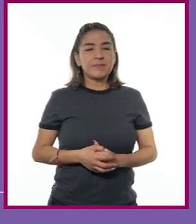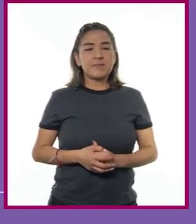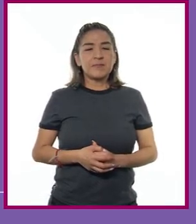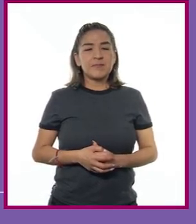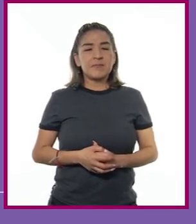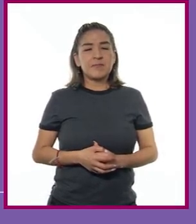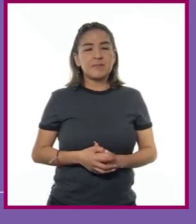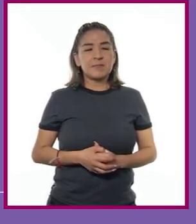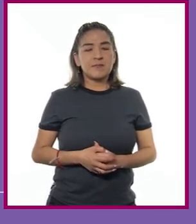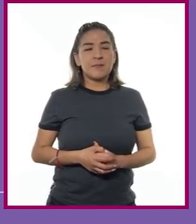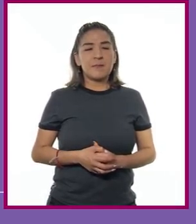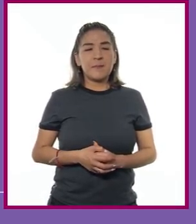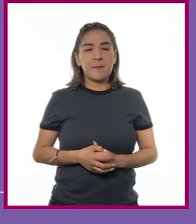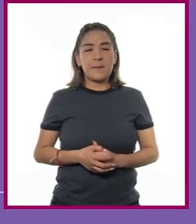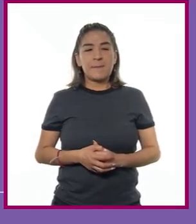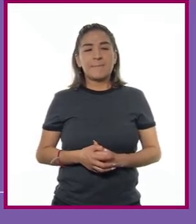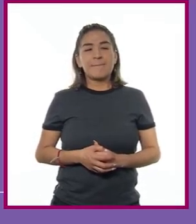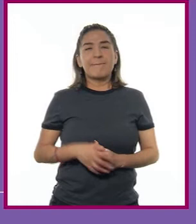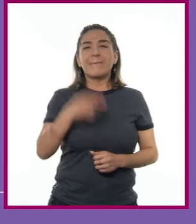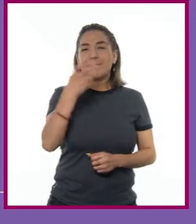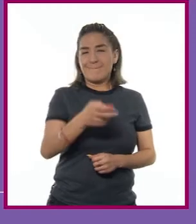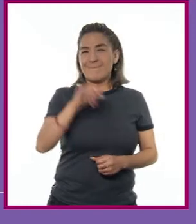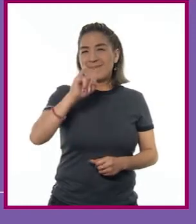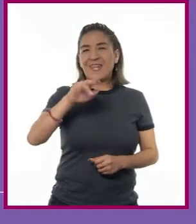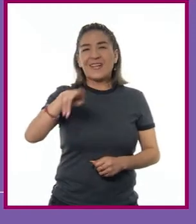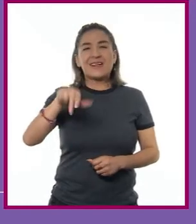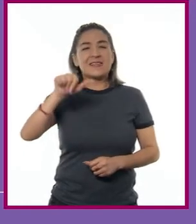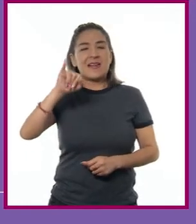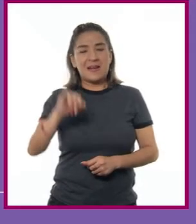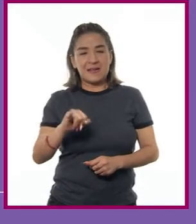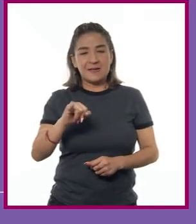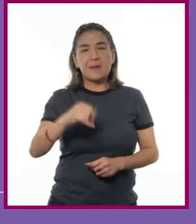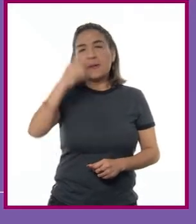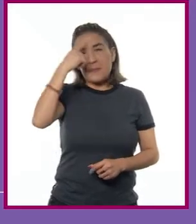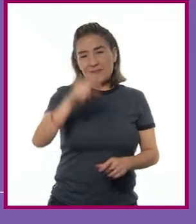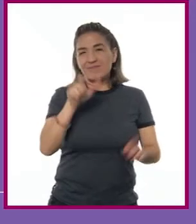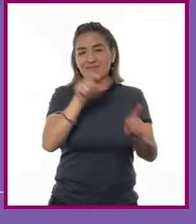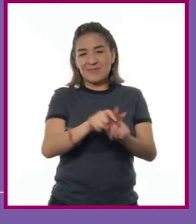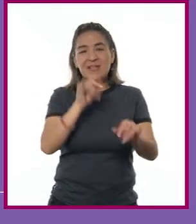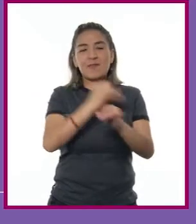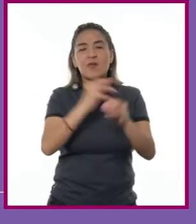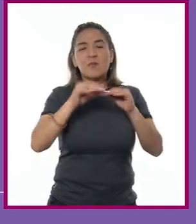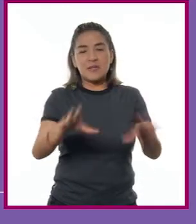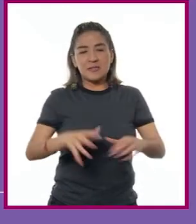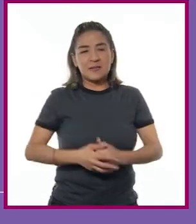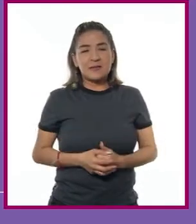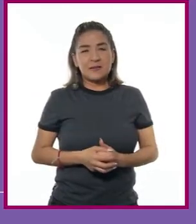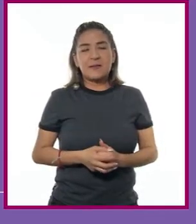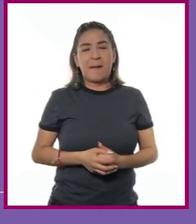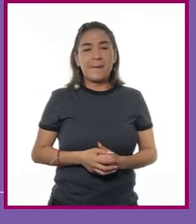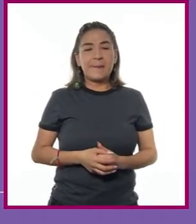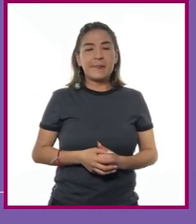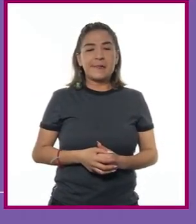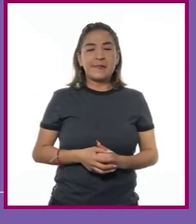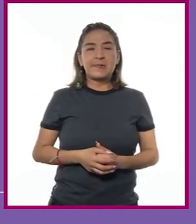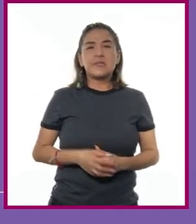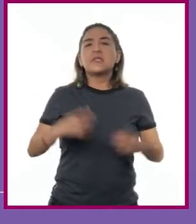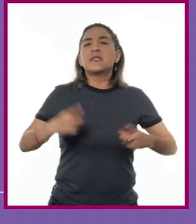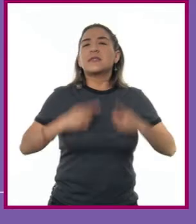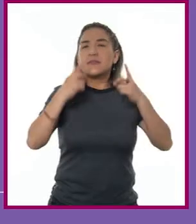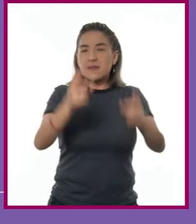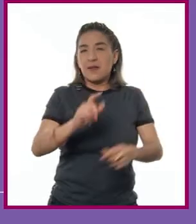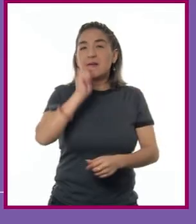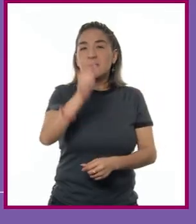El Instituto Nacional de Transparencia, Acceso a la Información y Protección de Datos Personales, INAI, garantiza